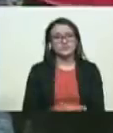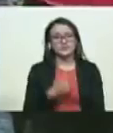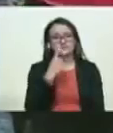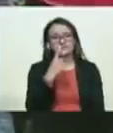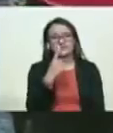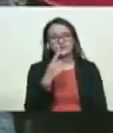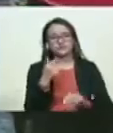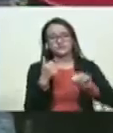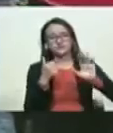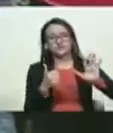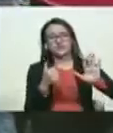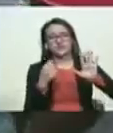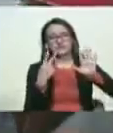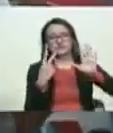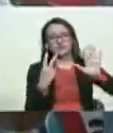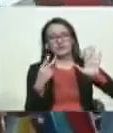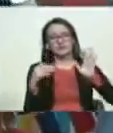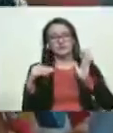167.000